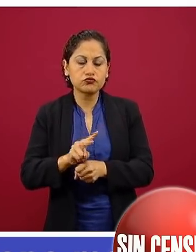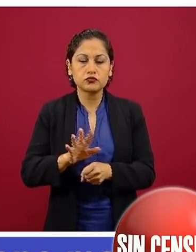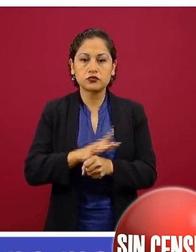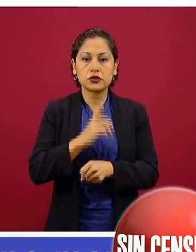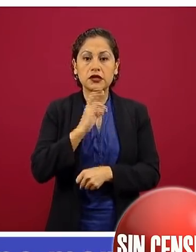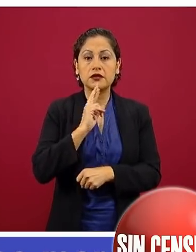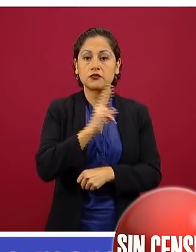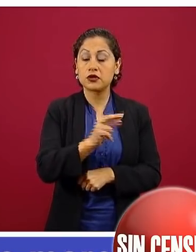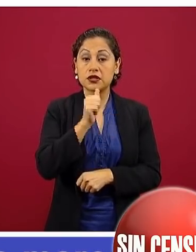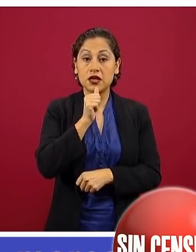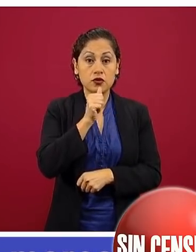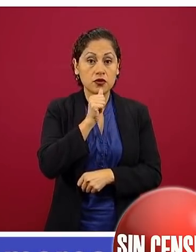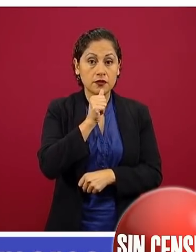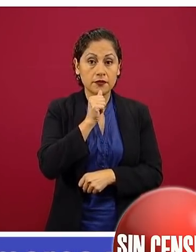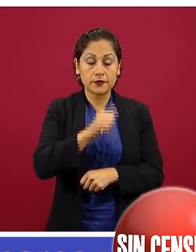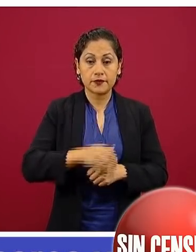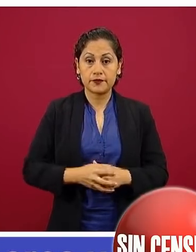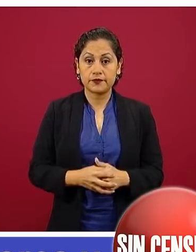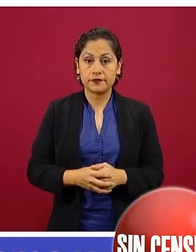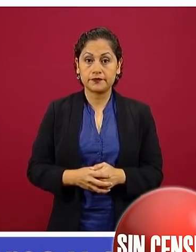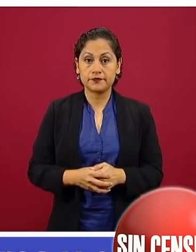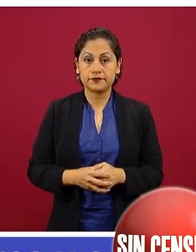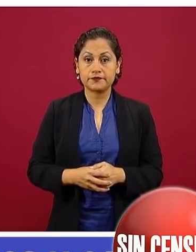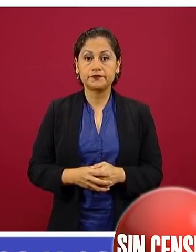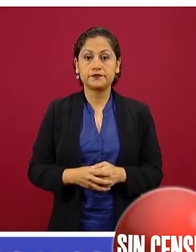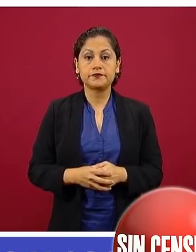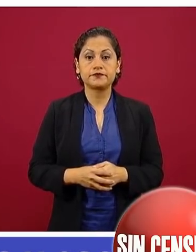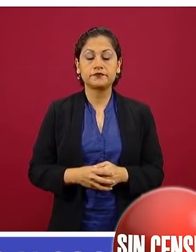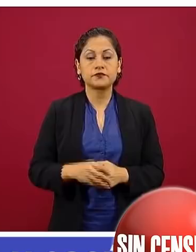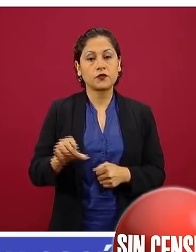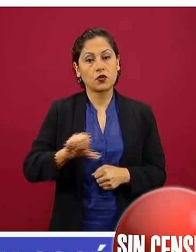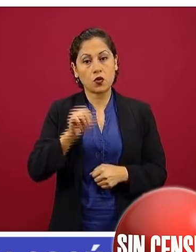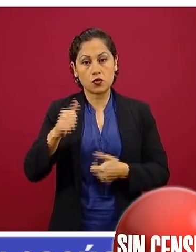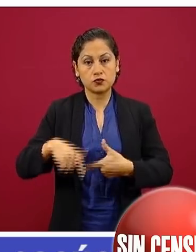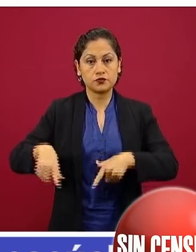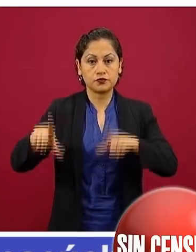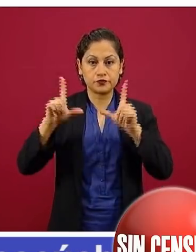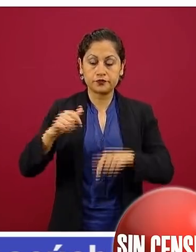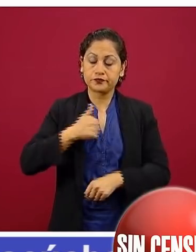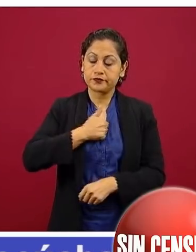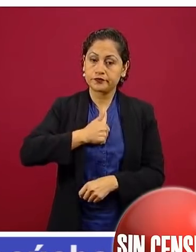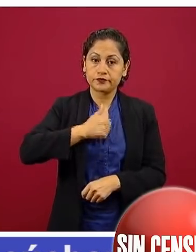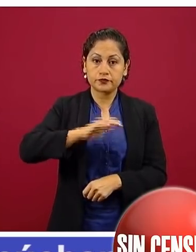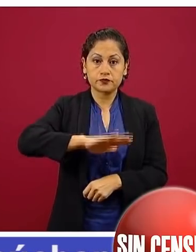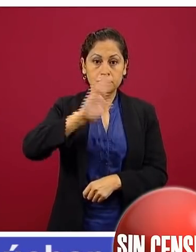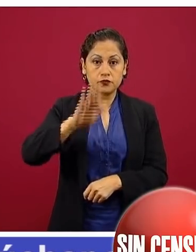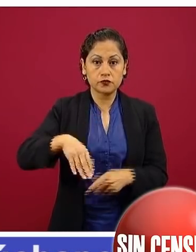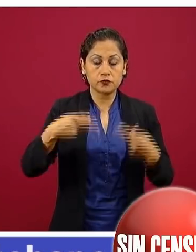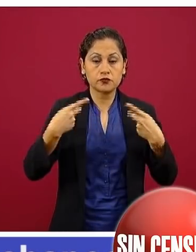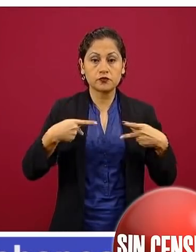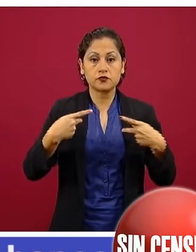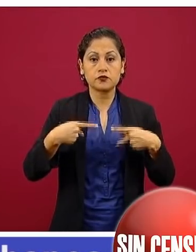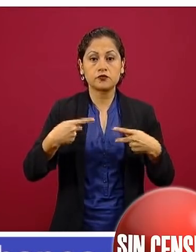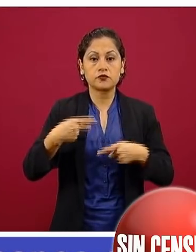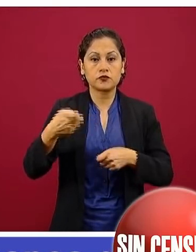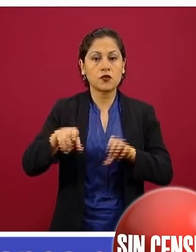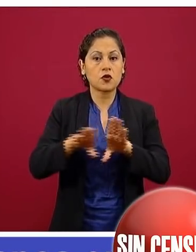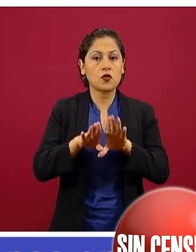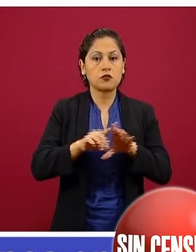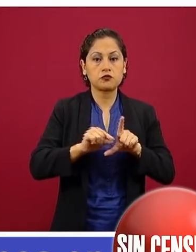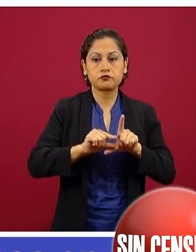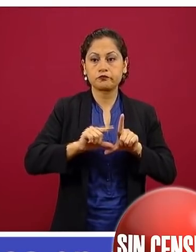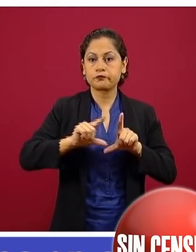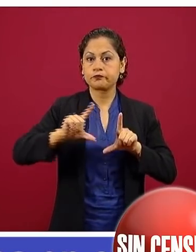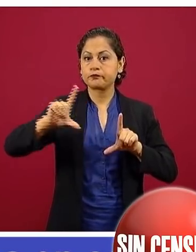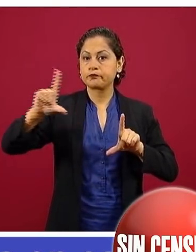resultado de laboratorio. En la siguiente vemos las muy lamentables defunciones, cómo han seguido este incremento, este ascenso,